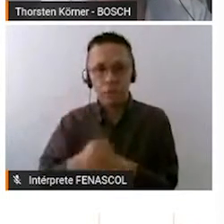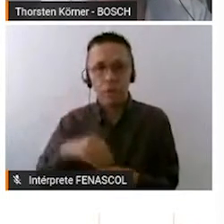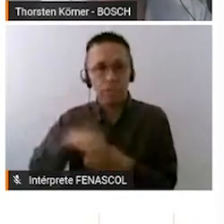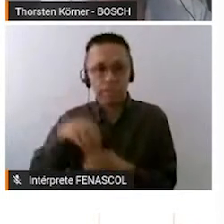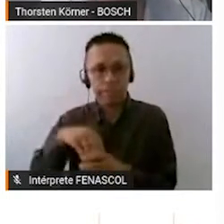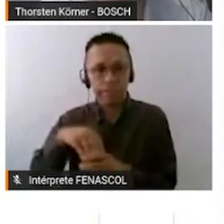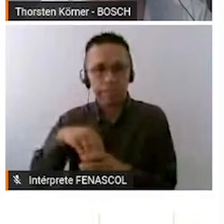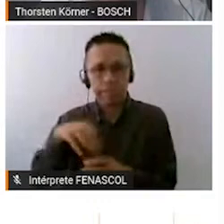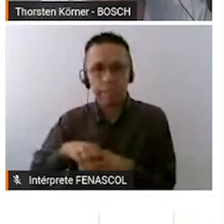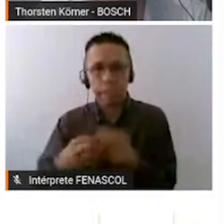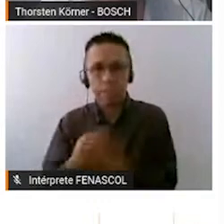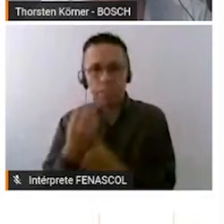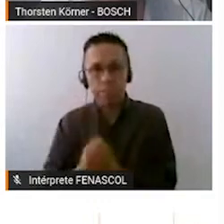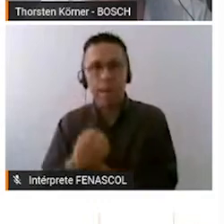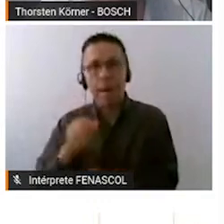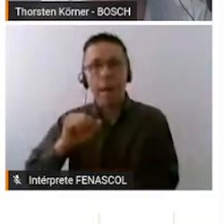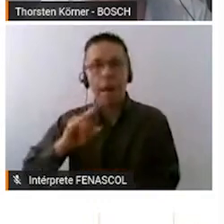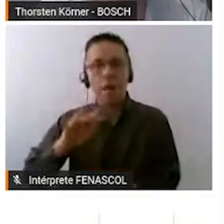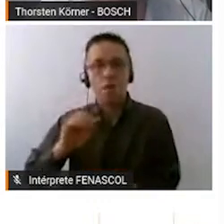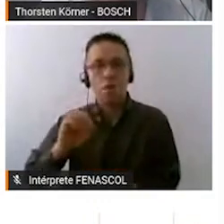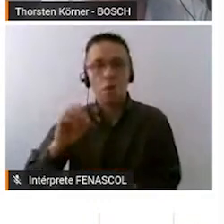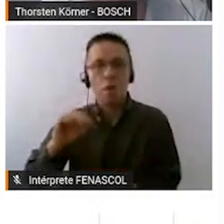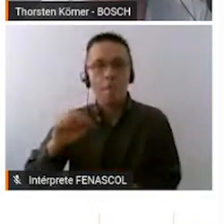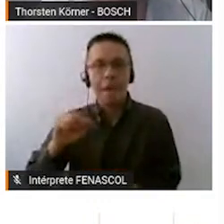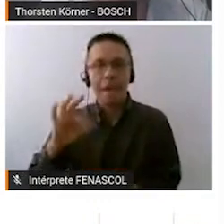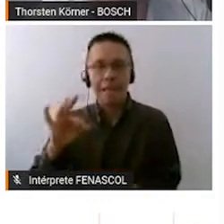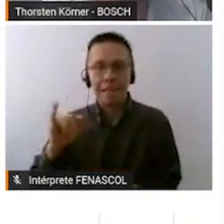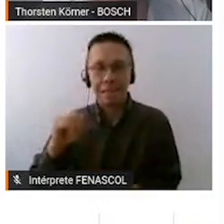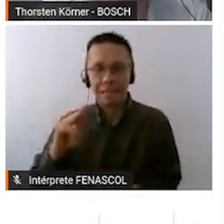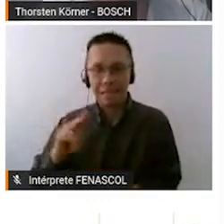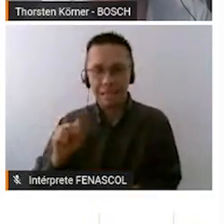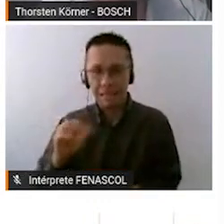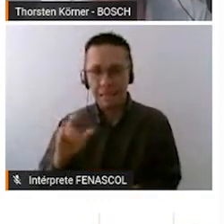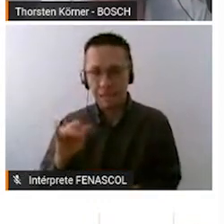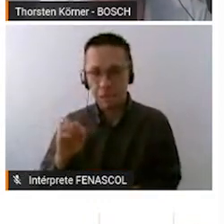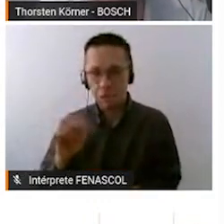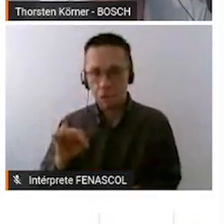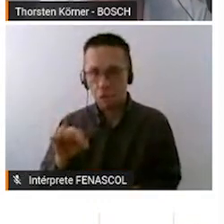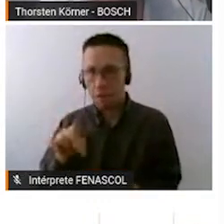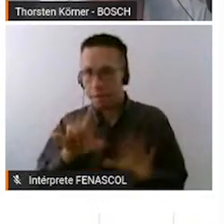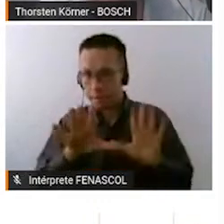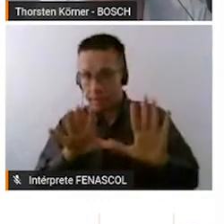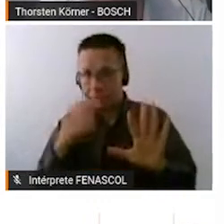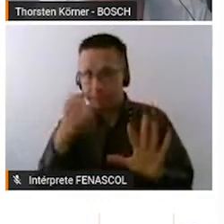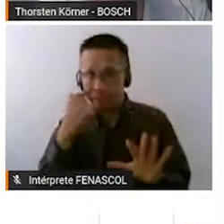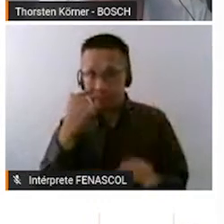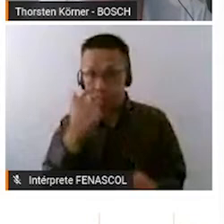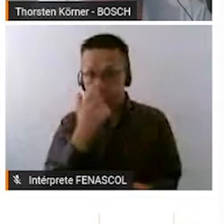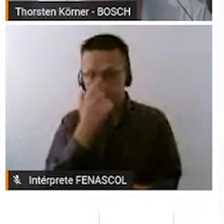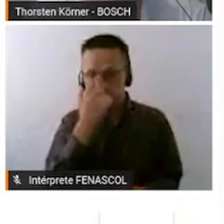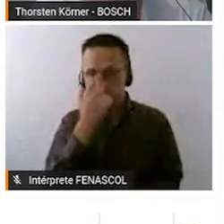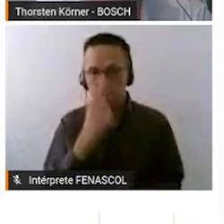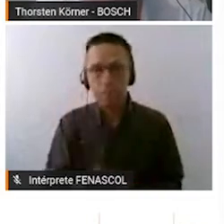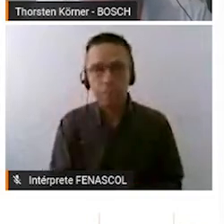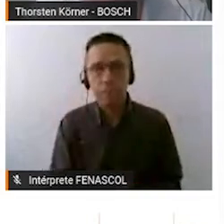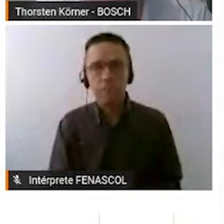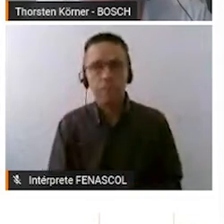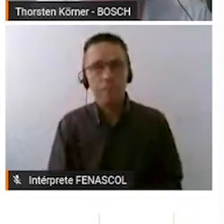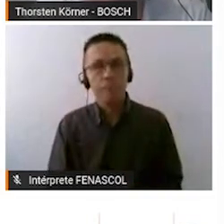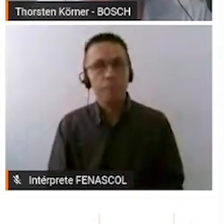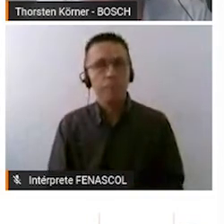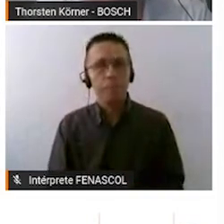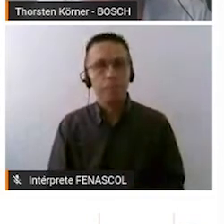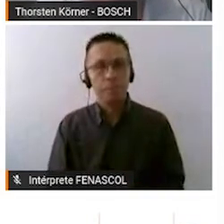Hago un paréntesis aquí porque muchas veces a la industria 4.0 se le confunde con